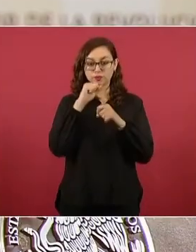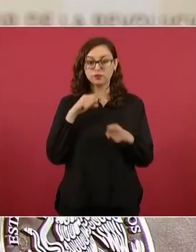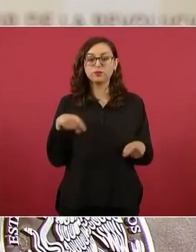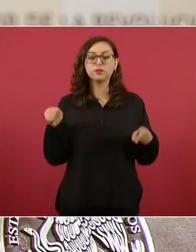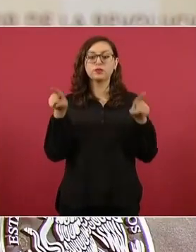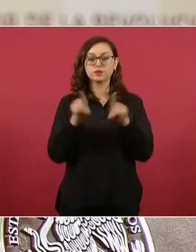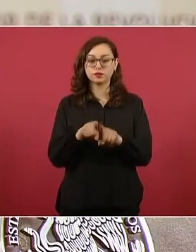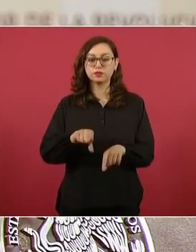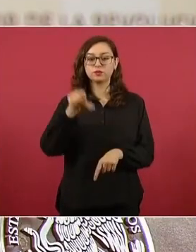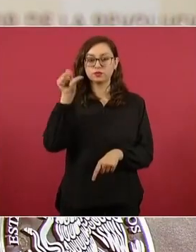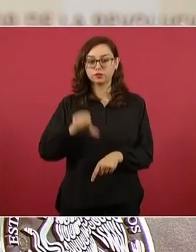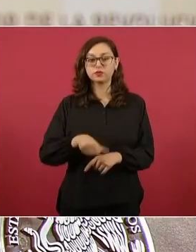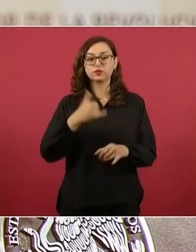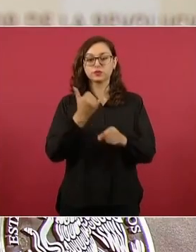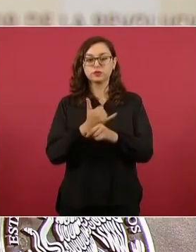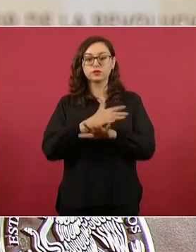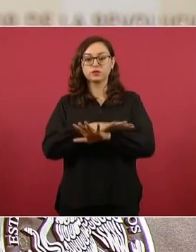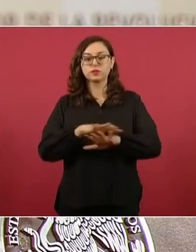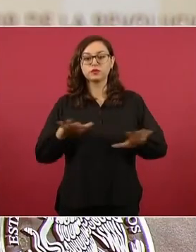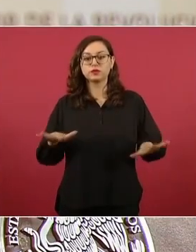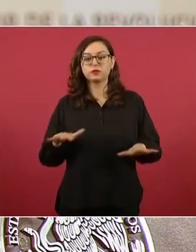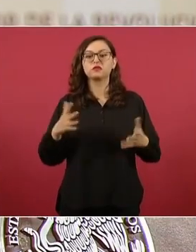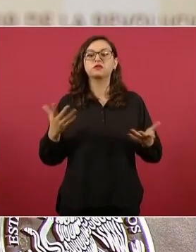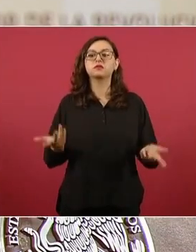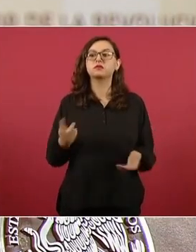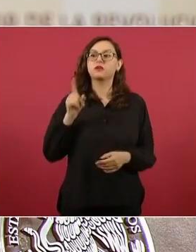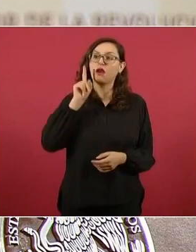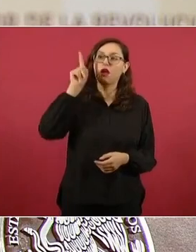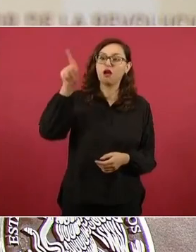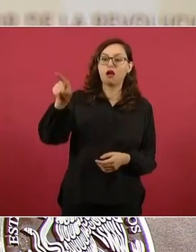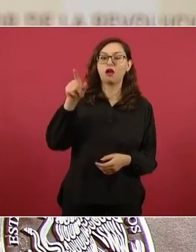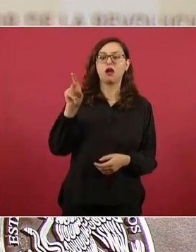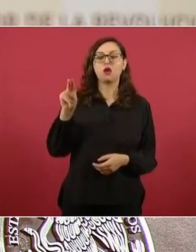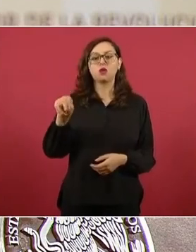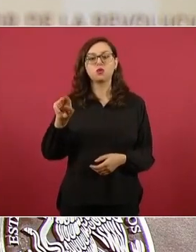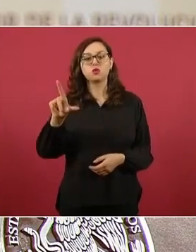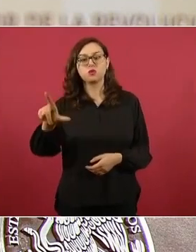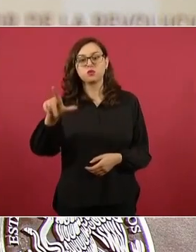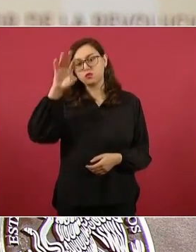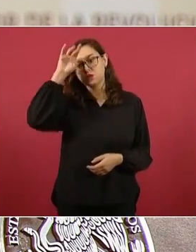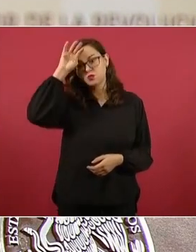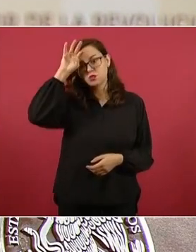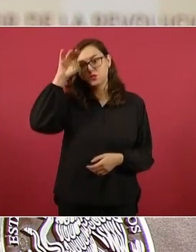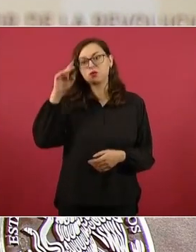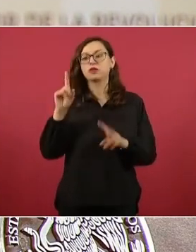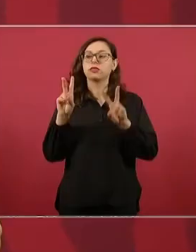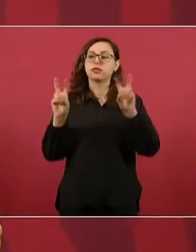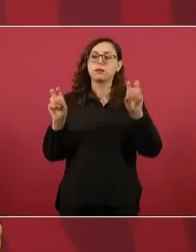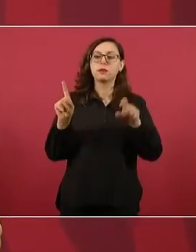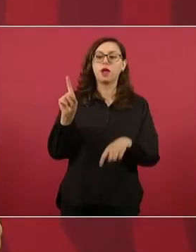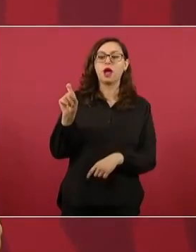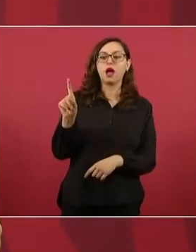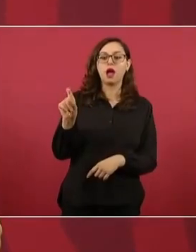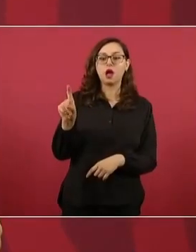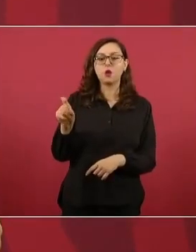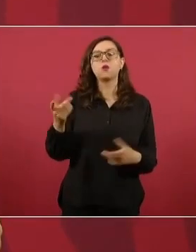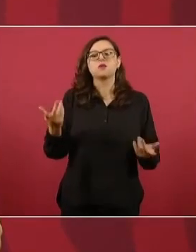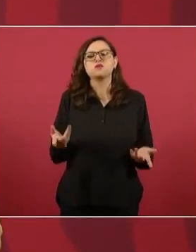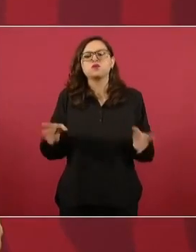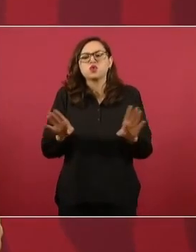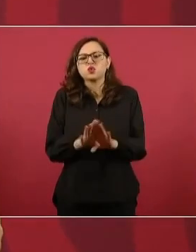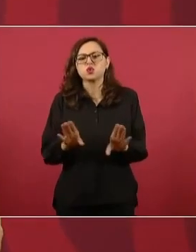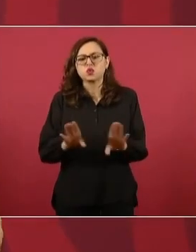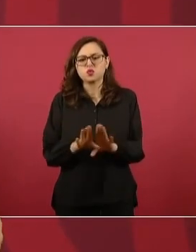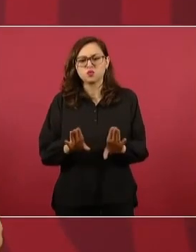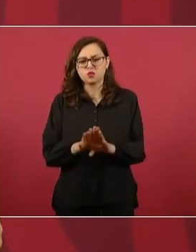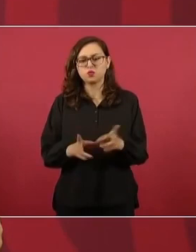el agua en Nuevo León, va a intervenir el